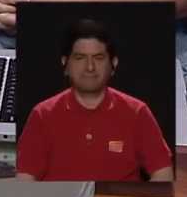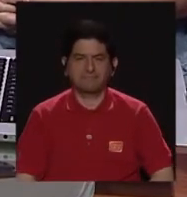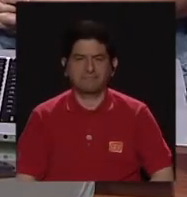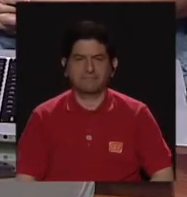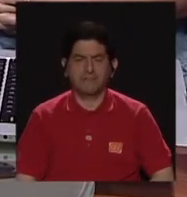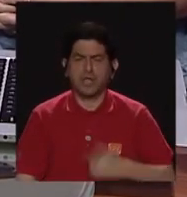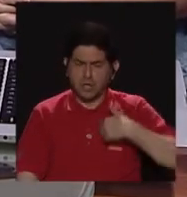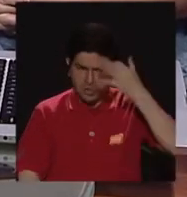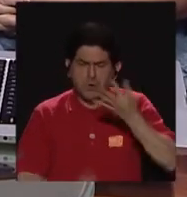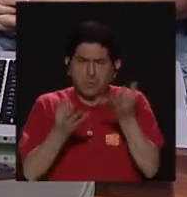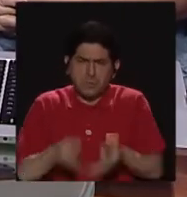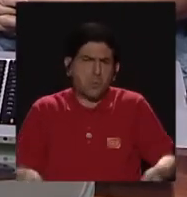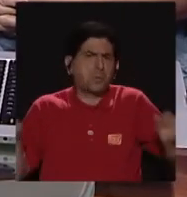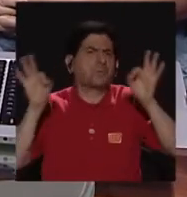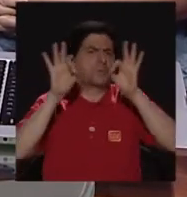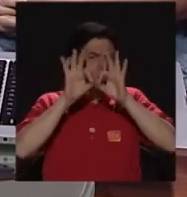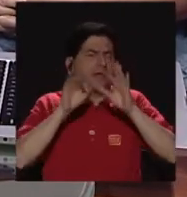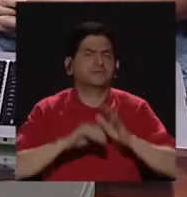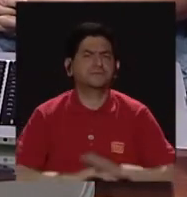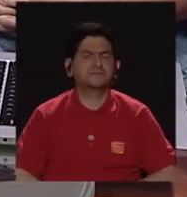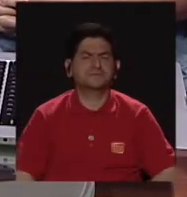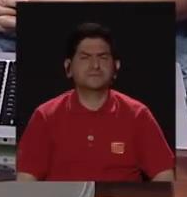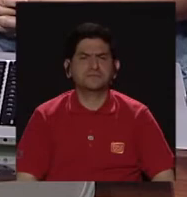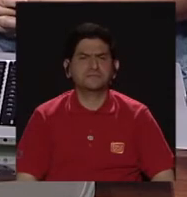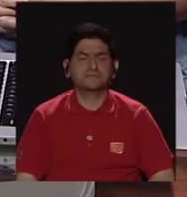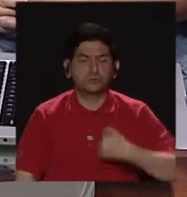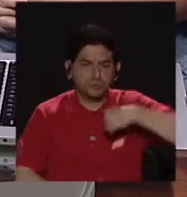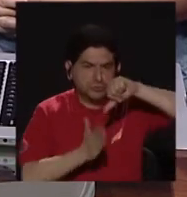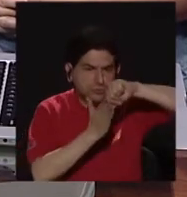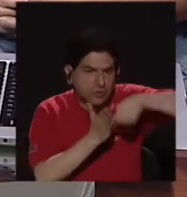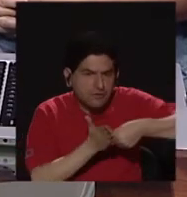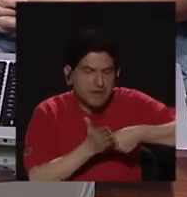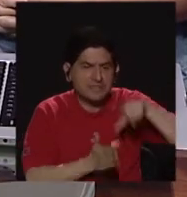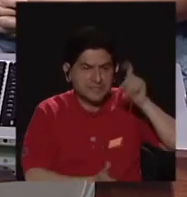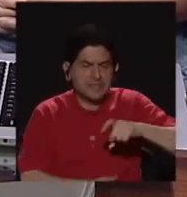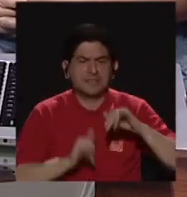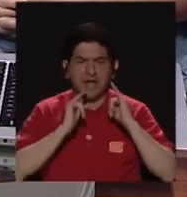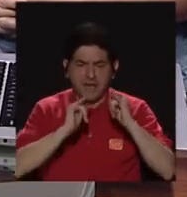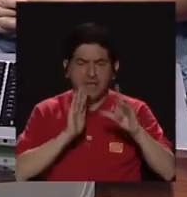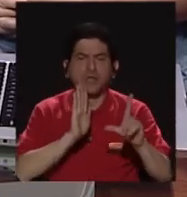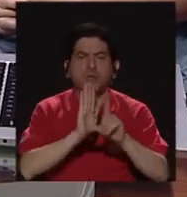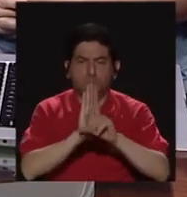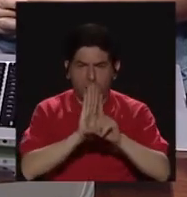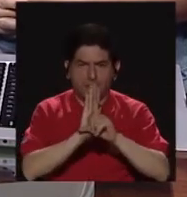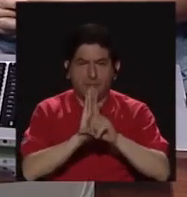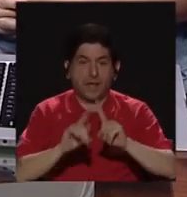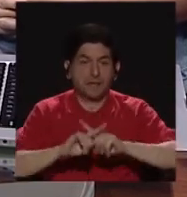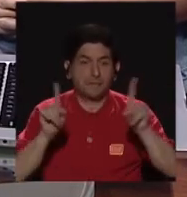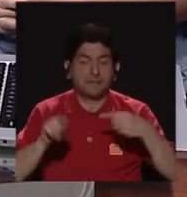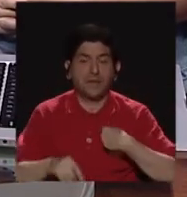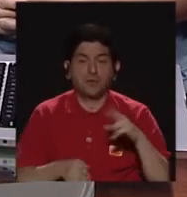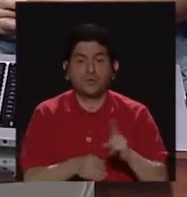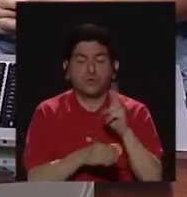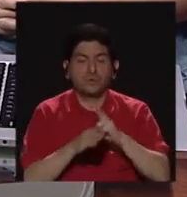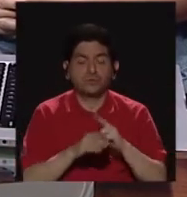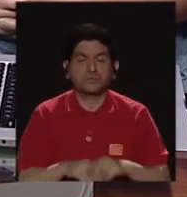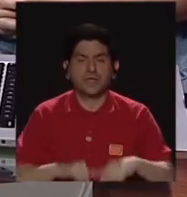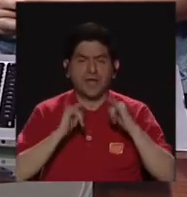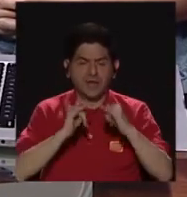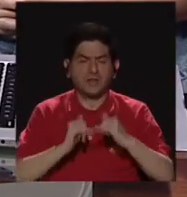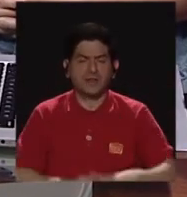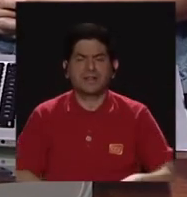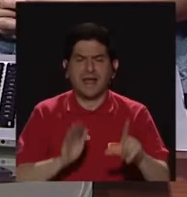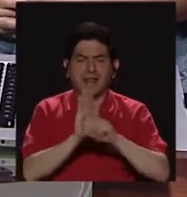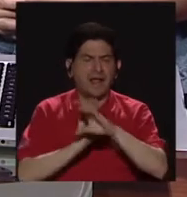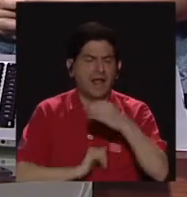y me parece importante porque insisto se necesita la igualdad legal pero si voy a utilizar esa igualdad legal o formal